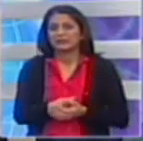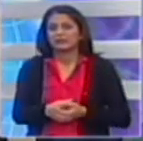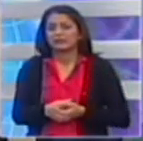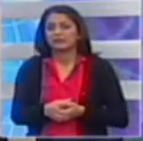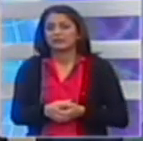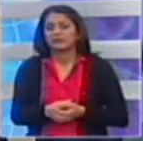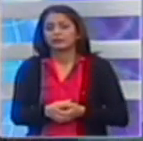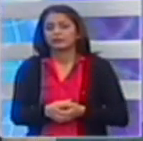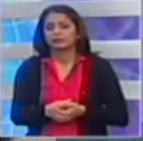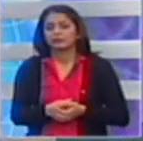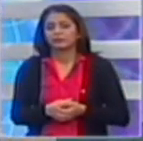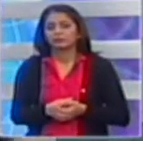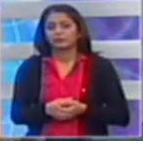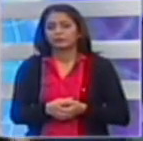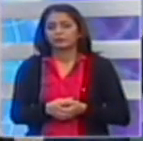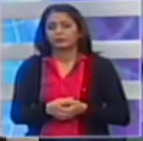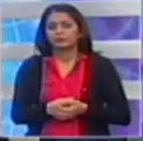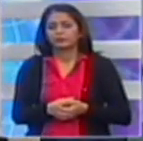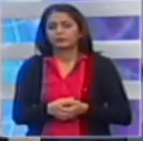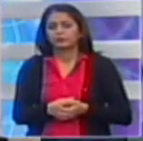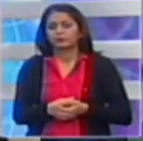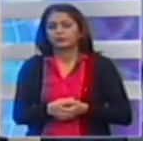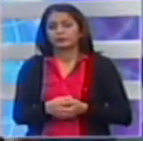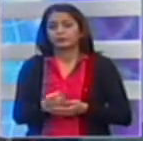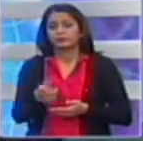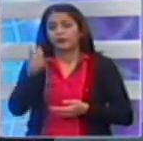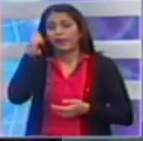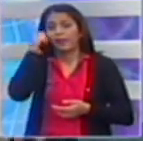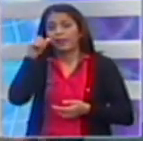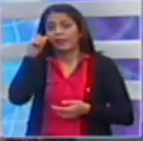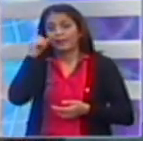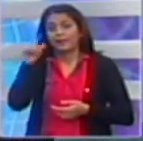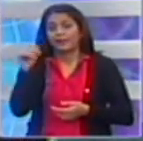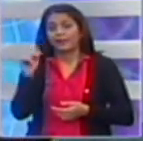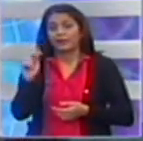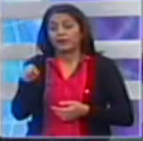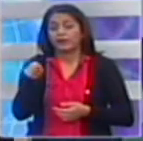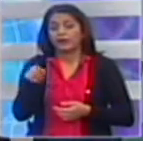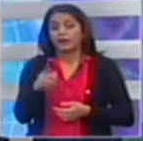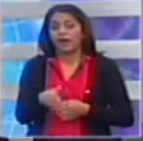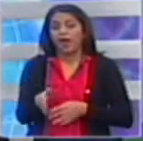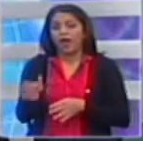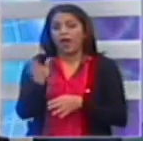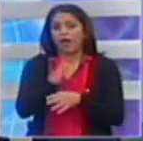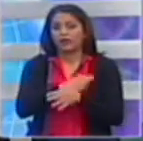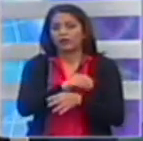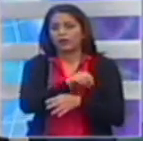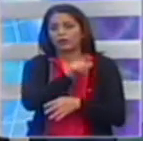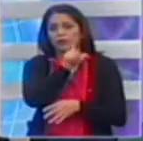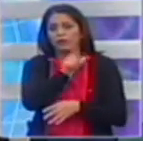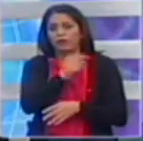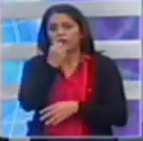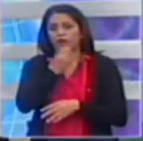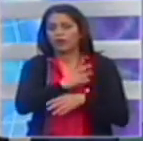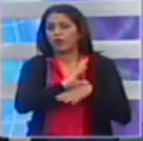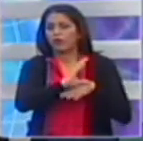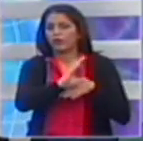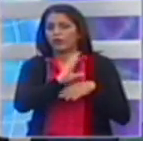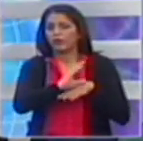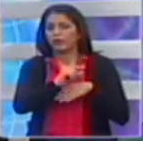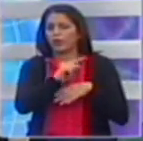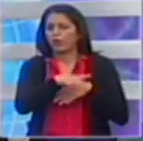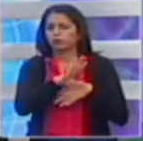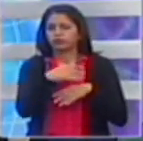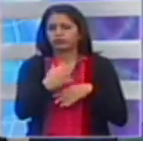Manafort de campaña pues del señor Trump, asesoró anteriormente al señor Viktor Yanukovych, que fue uno de los